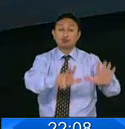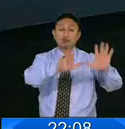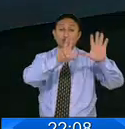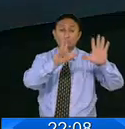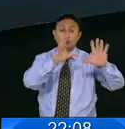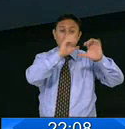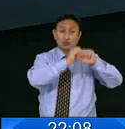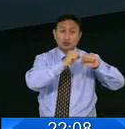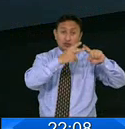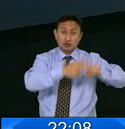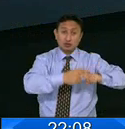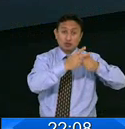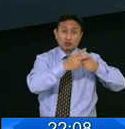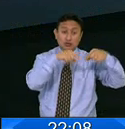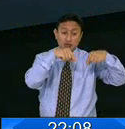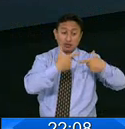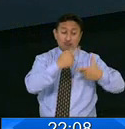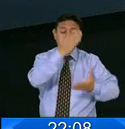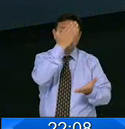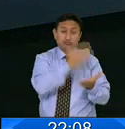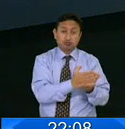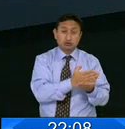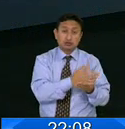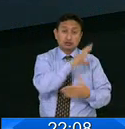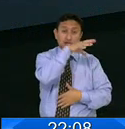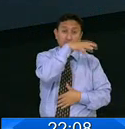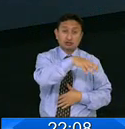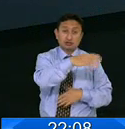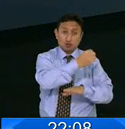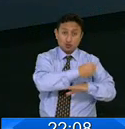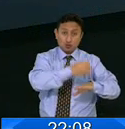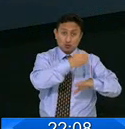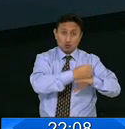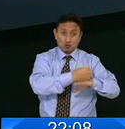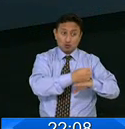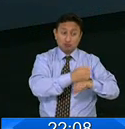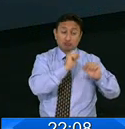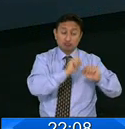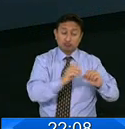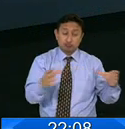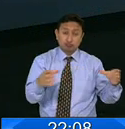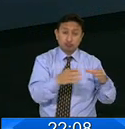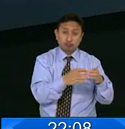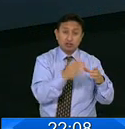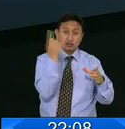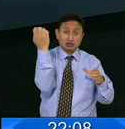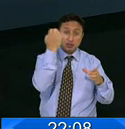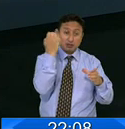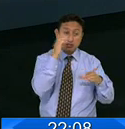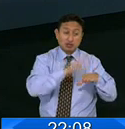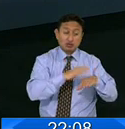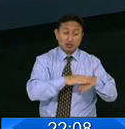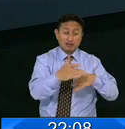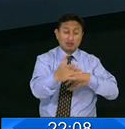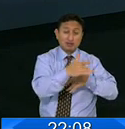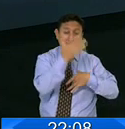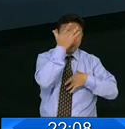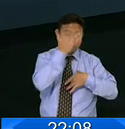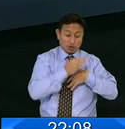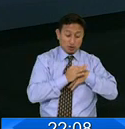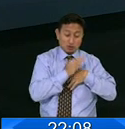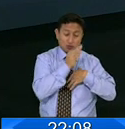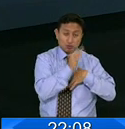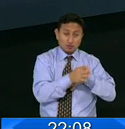horas entró en vigencia el toque de queda en la provincia del Oro, como parte del estado de excepción debido a la variante